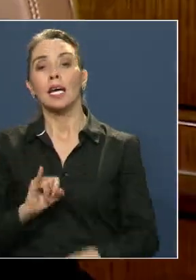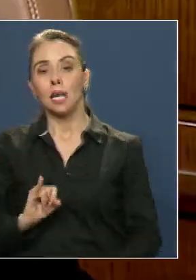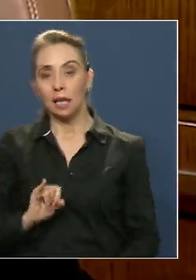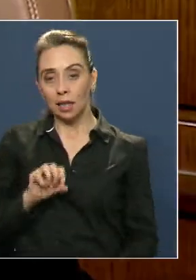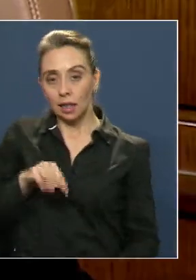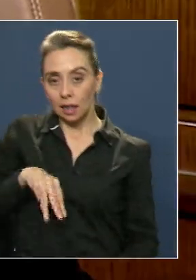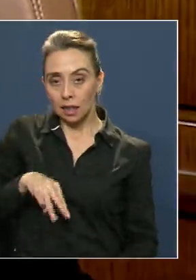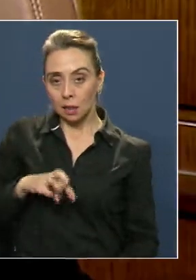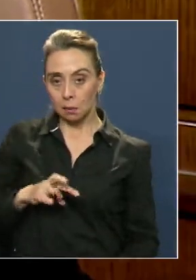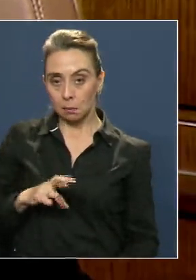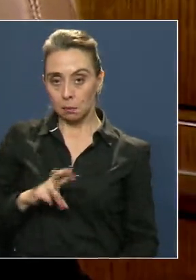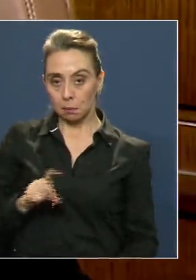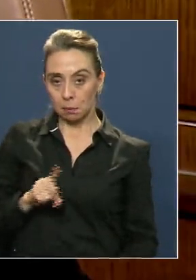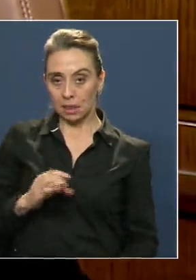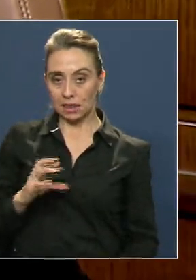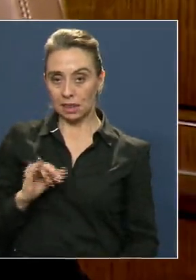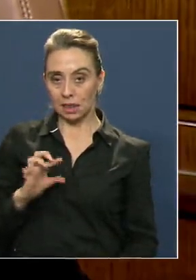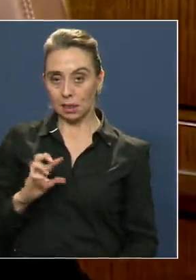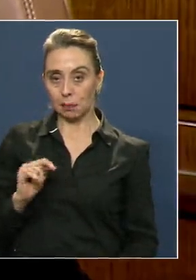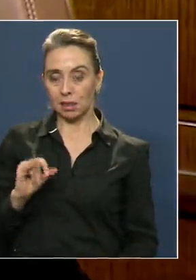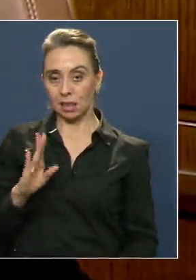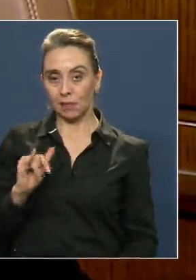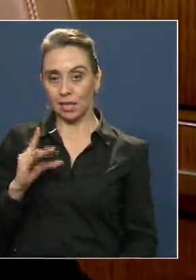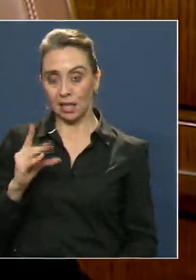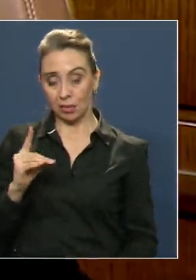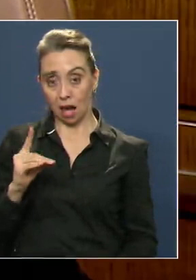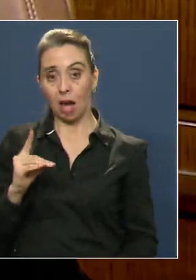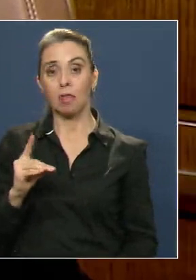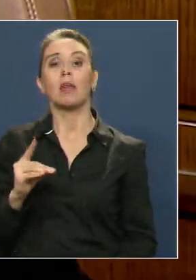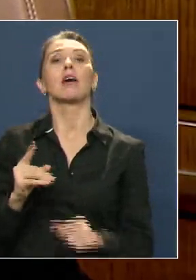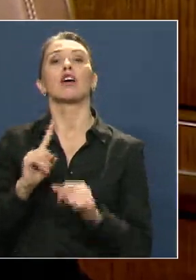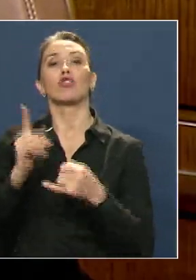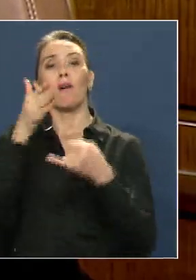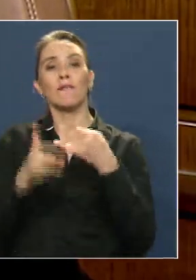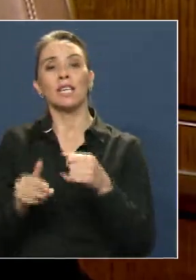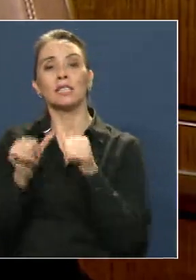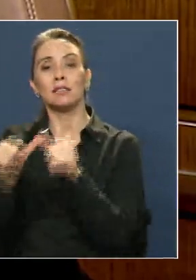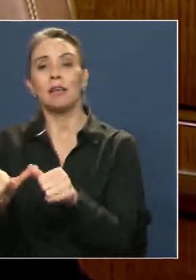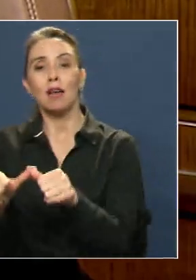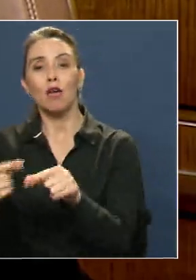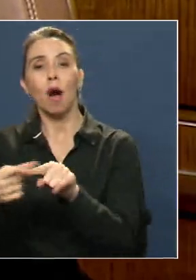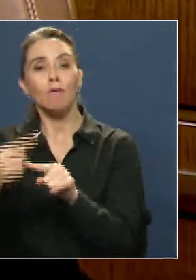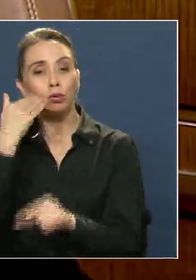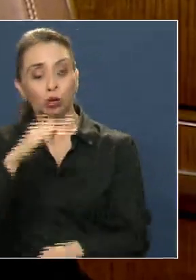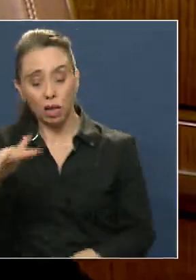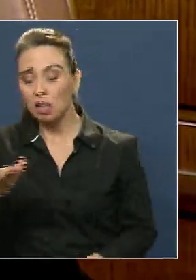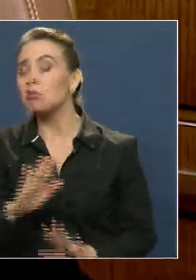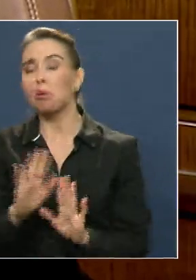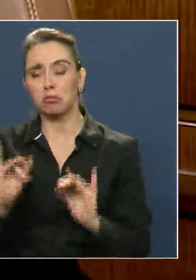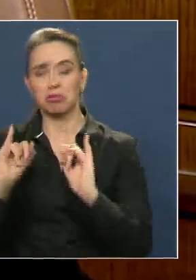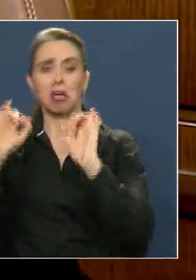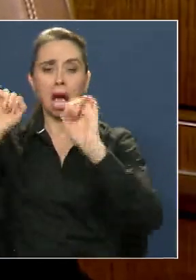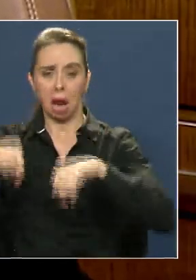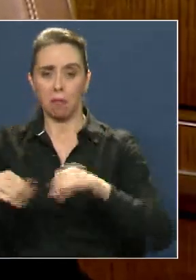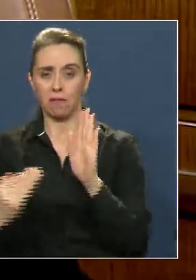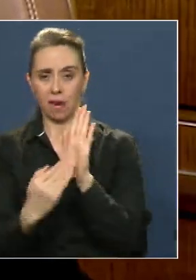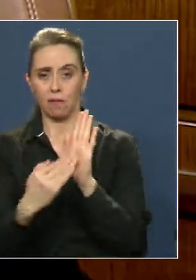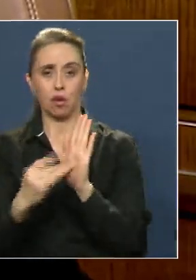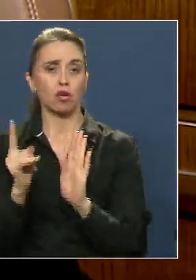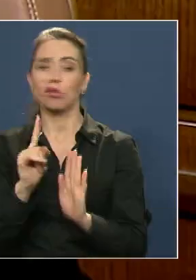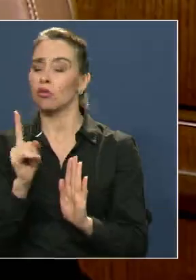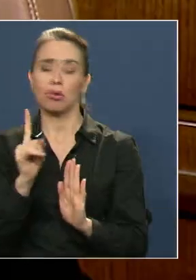imprescriptibilidad de delitos sexuales contra menores, claramente vamos a votar a favor y eso no hay ninguna duda respecto a la situación. Y quiero ser bien directo